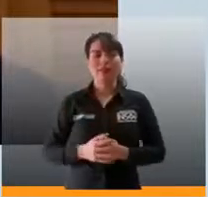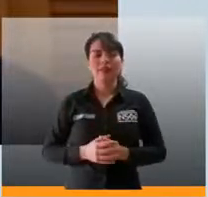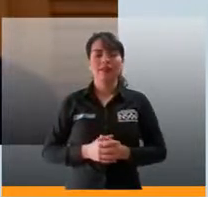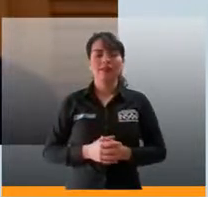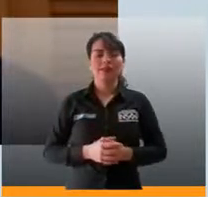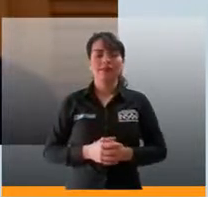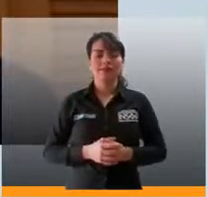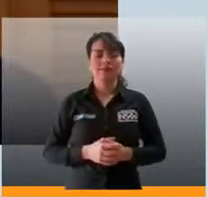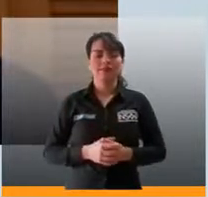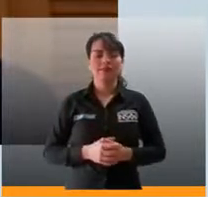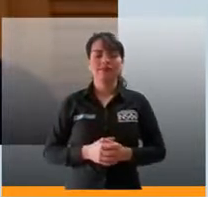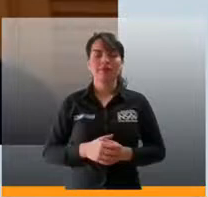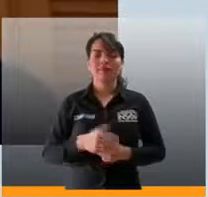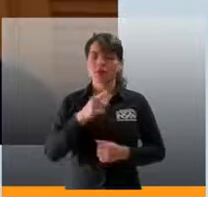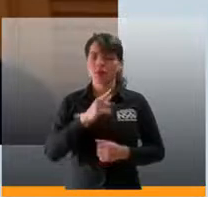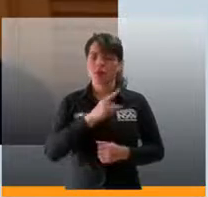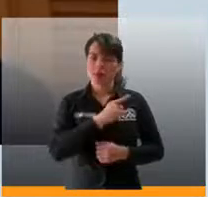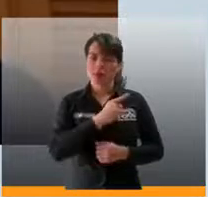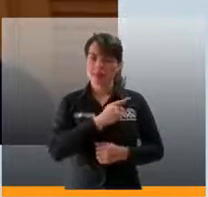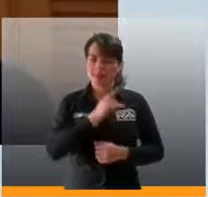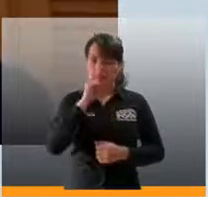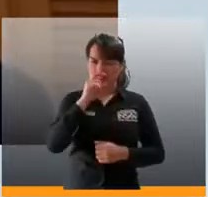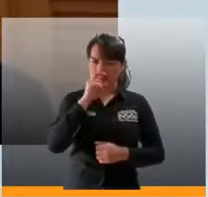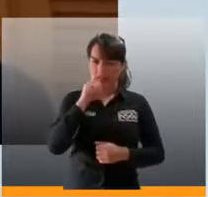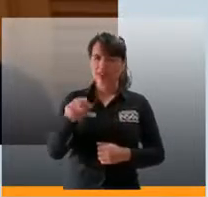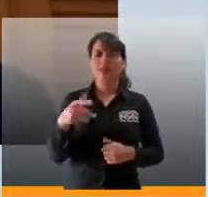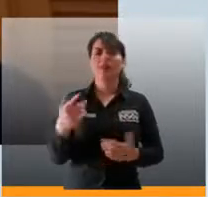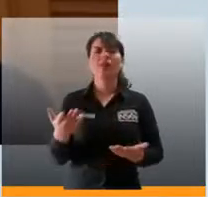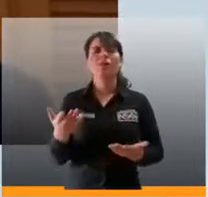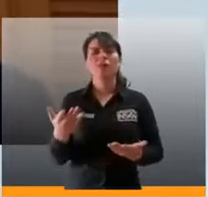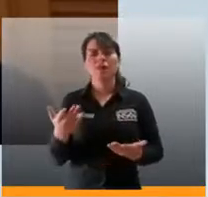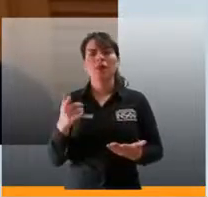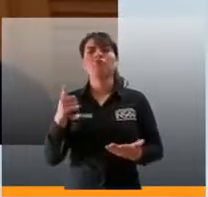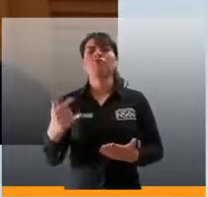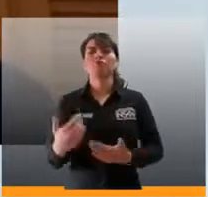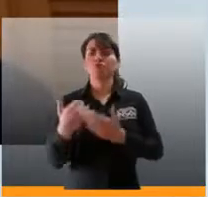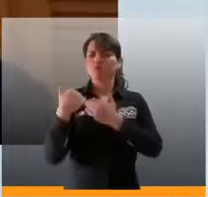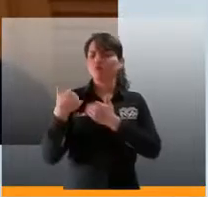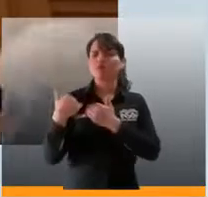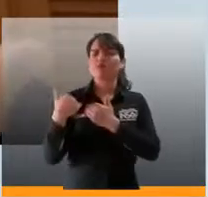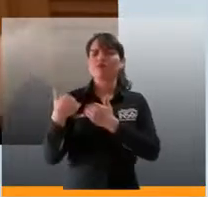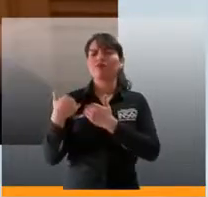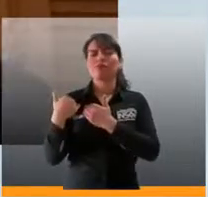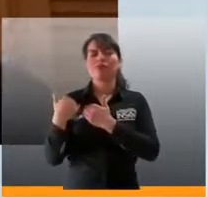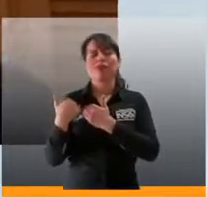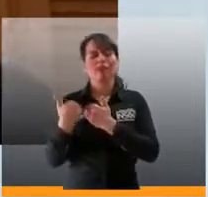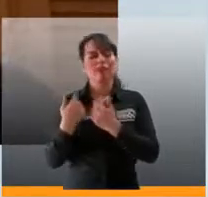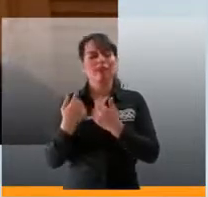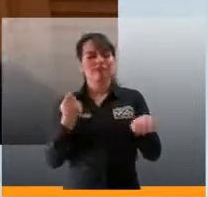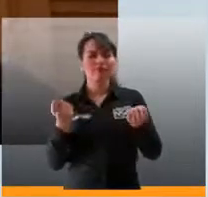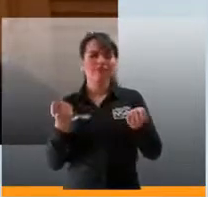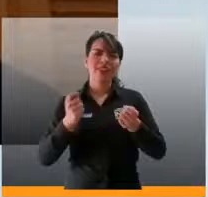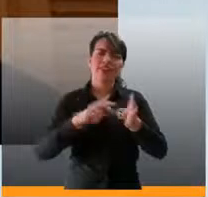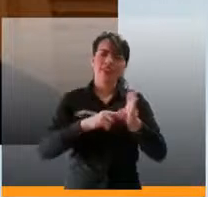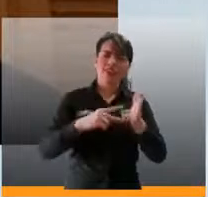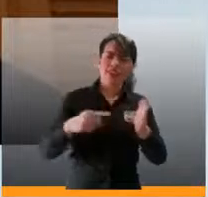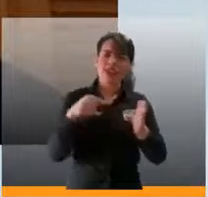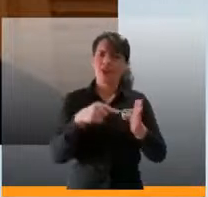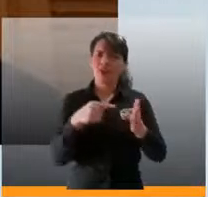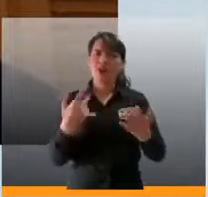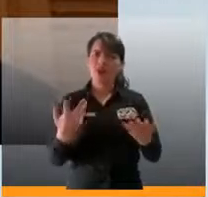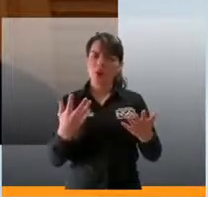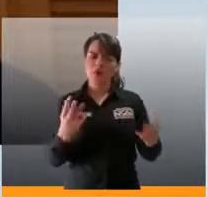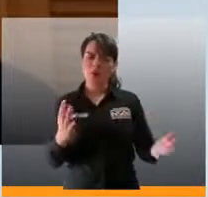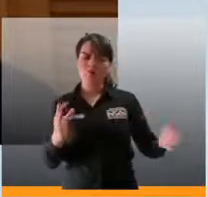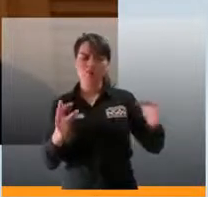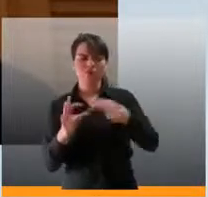cómo desde la Universidad Javeriana han asumido toda la mediación de la tecnología y la incorporación de este reto